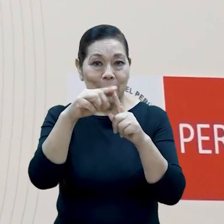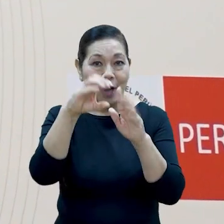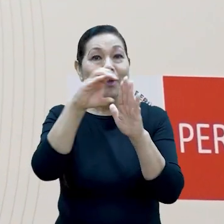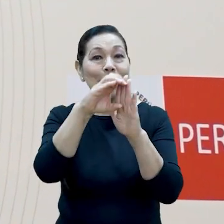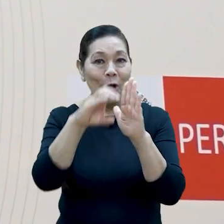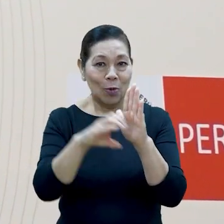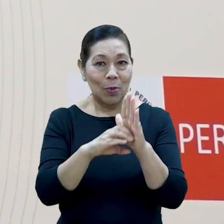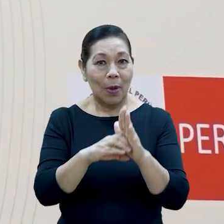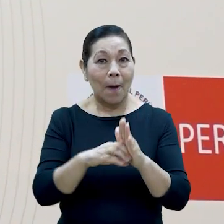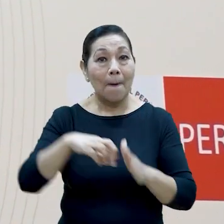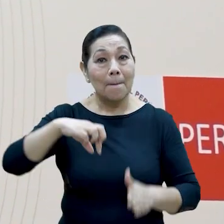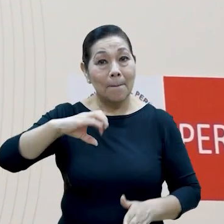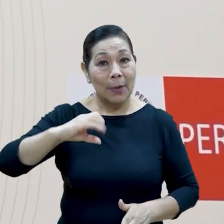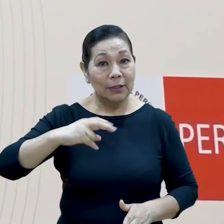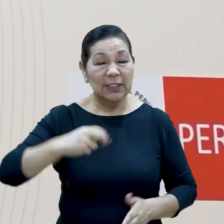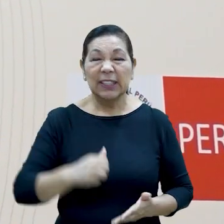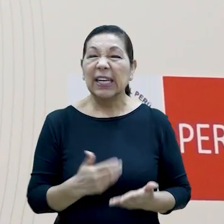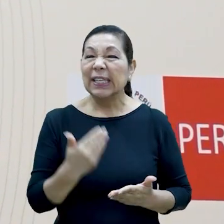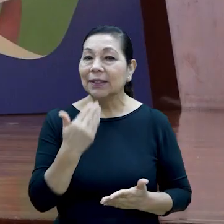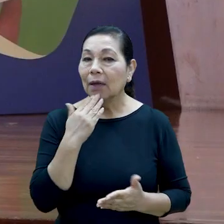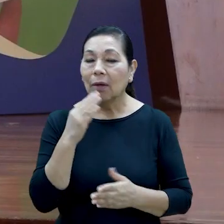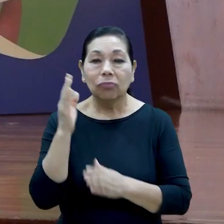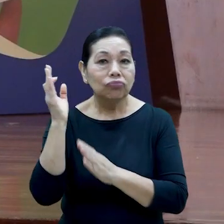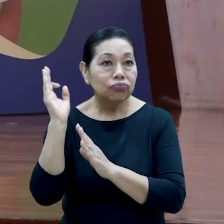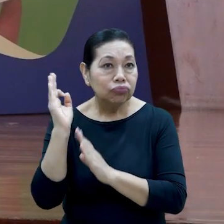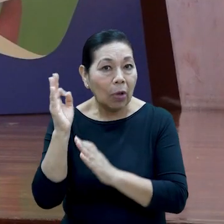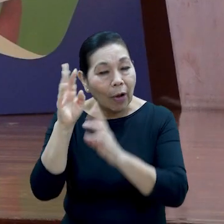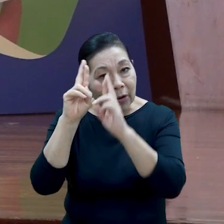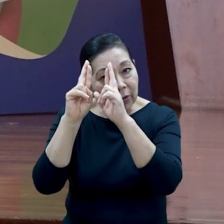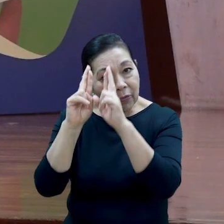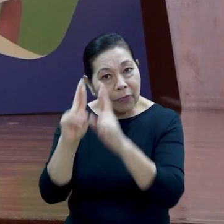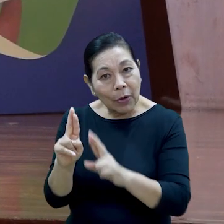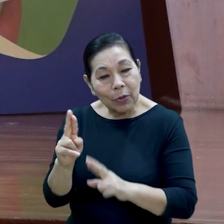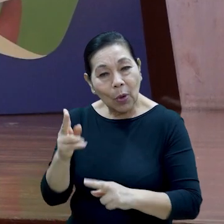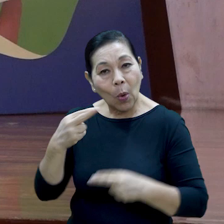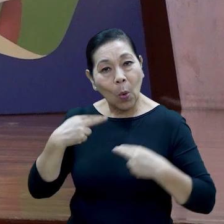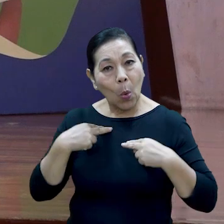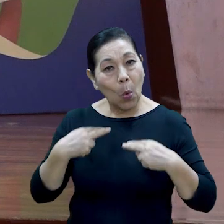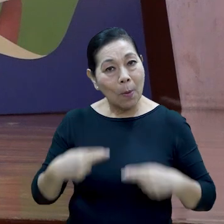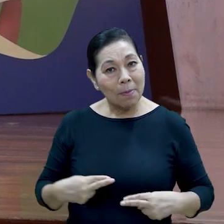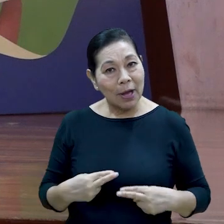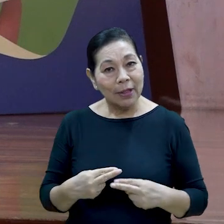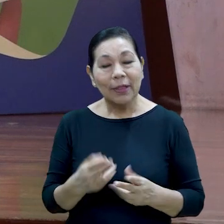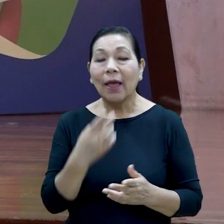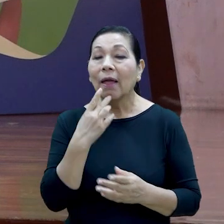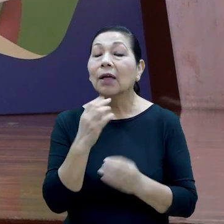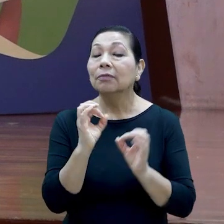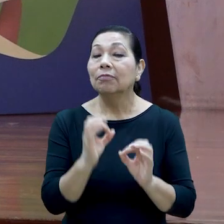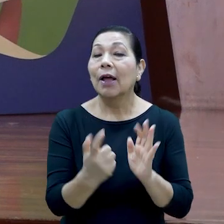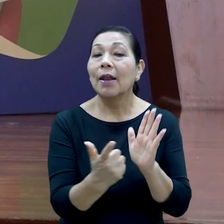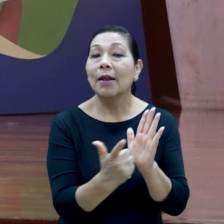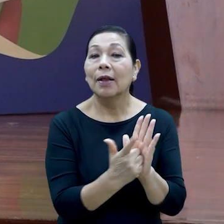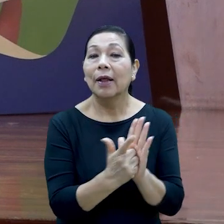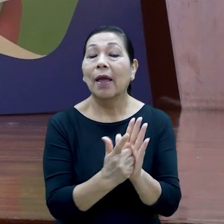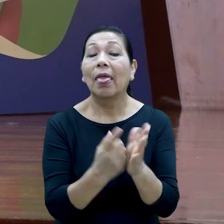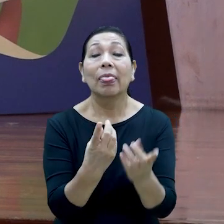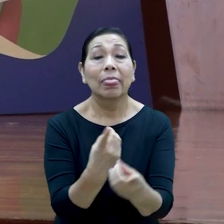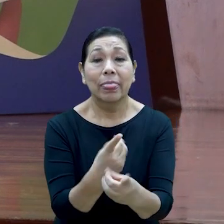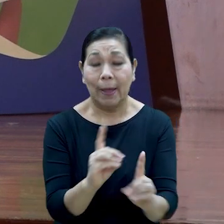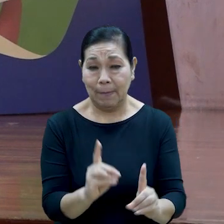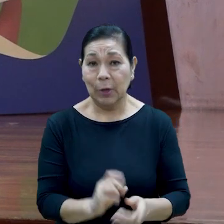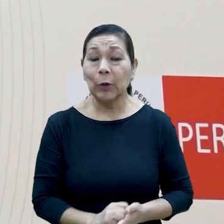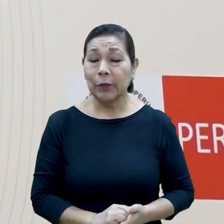Tribunal Constitucional, Luz Pacheco Serga, quien habló sobre el respeto a la dignidad humana, fundamento de la legitimidad